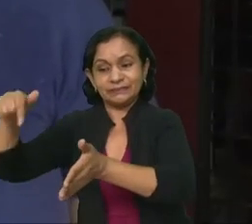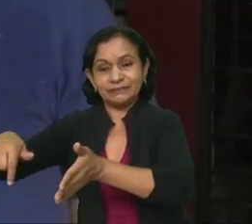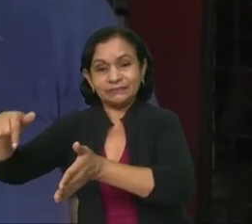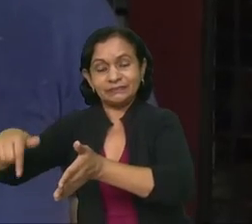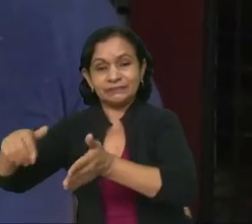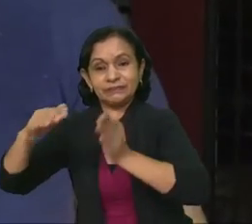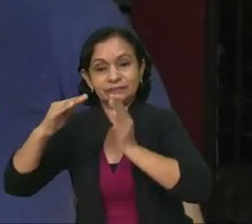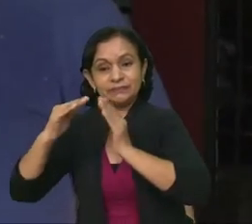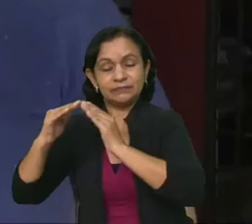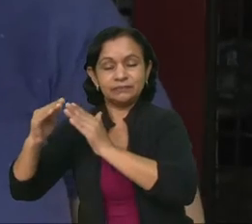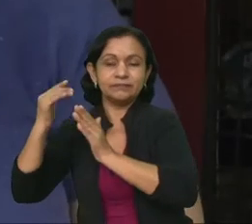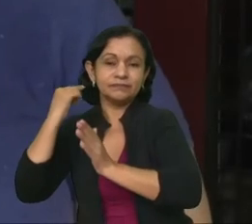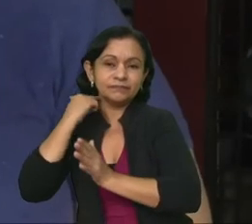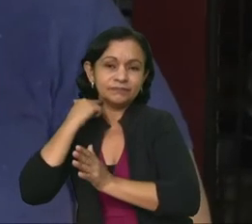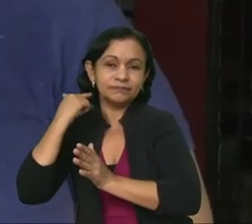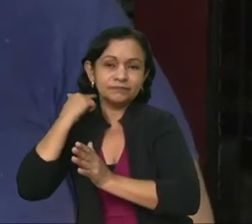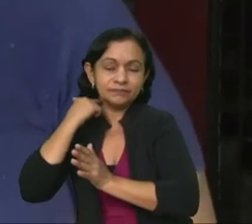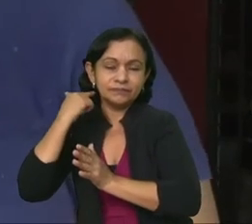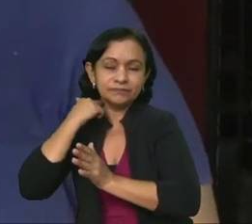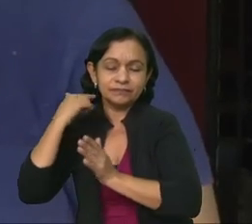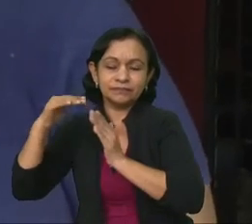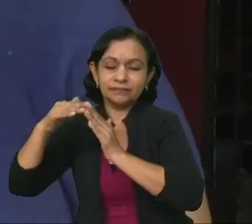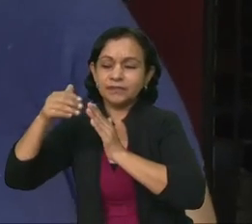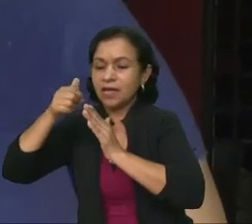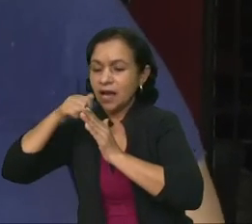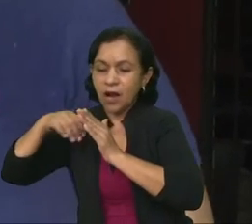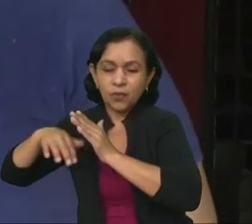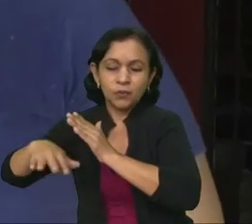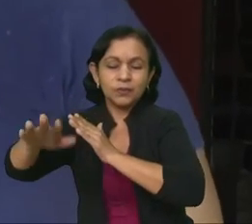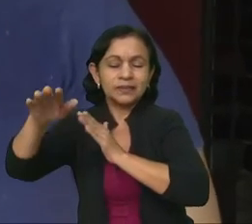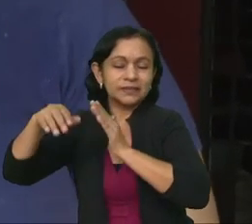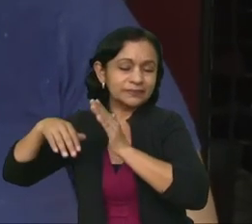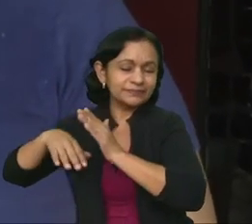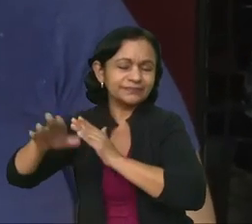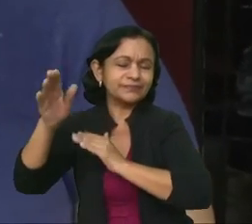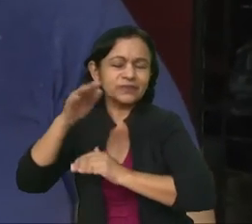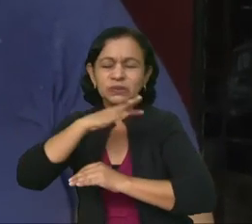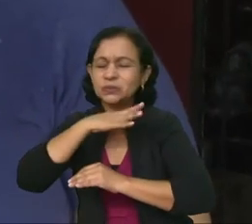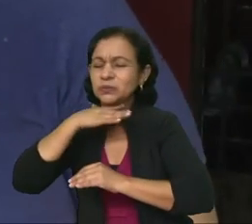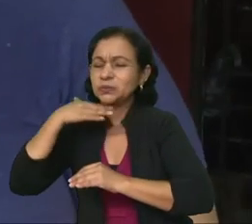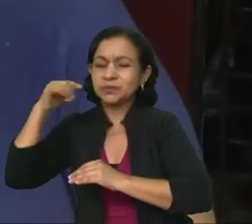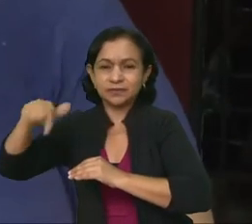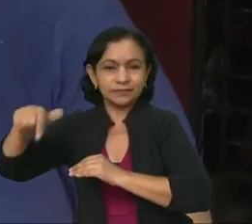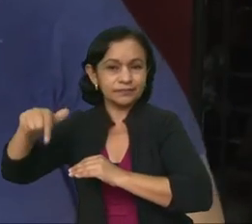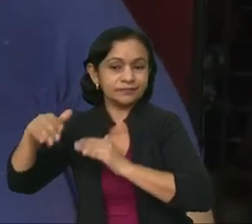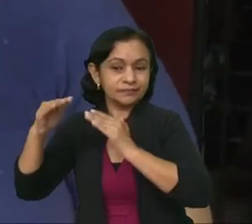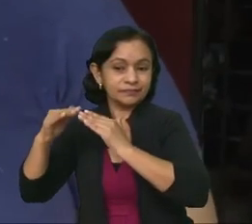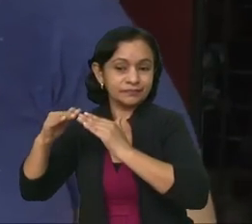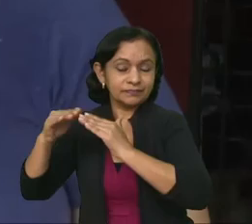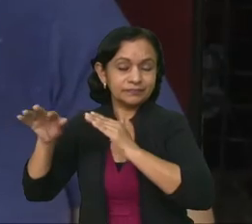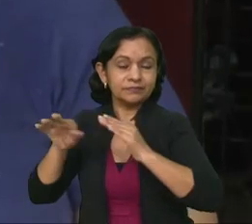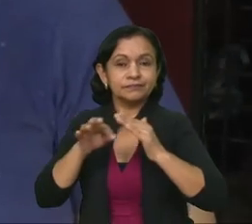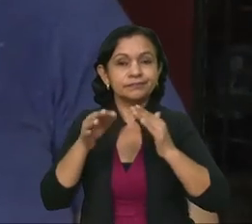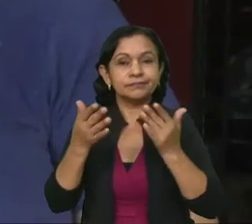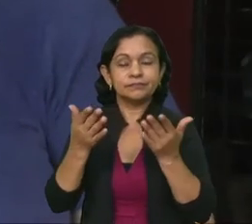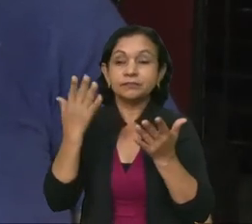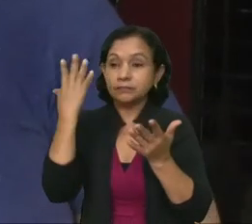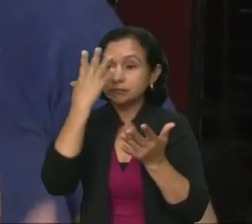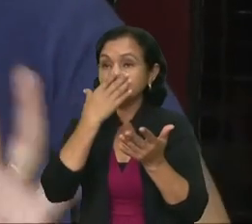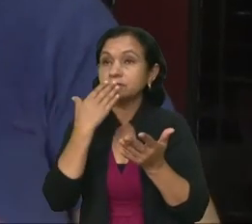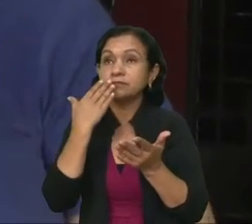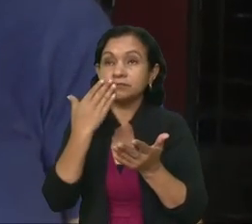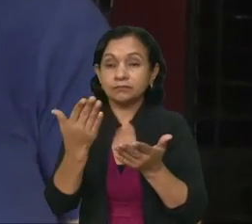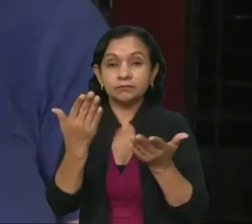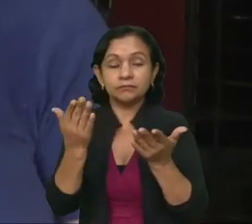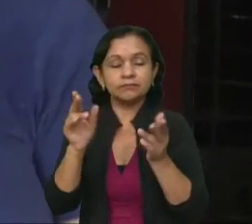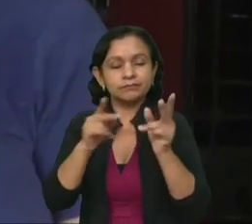la mayoría del tiempo siempre pasan aguas sucias. Y pues para nosotros es maravilloso,